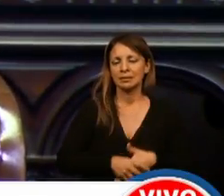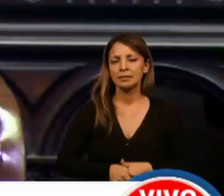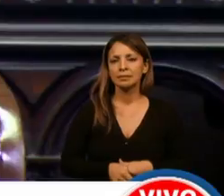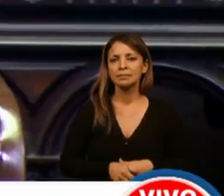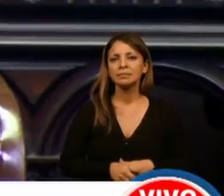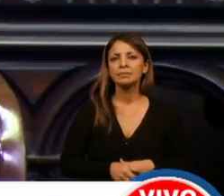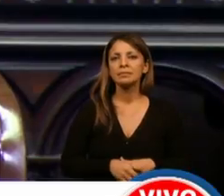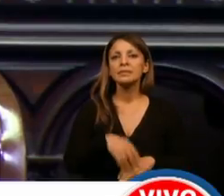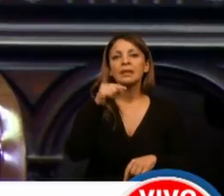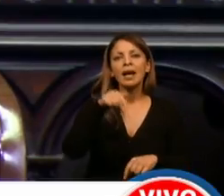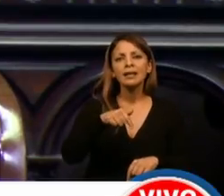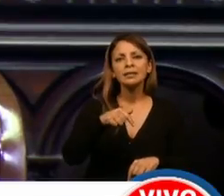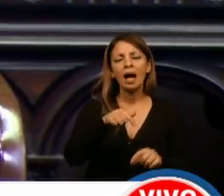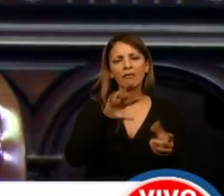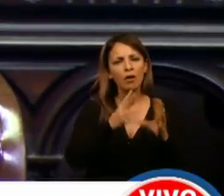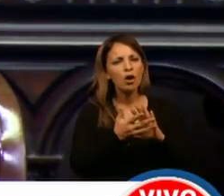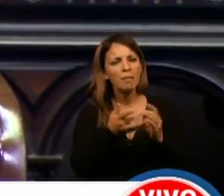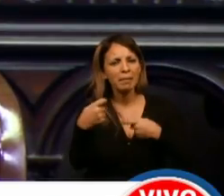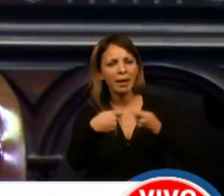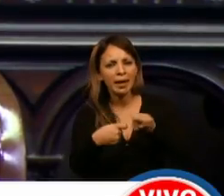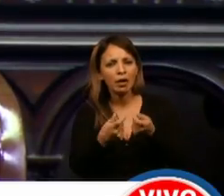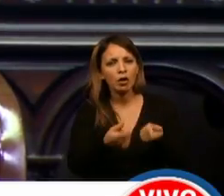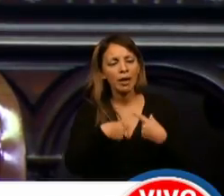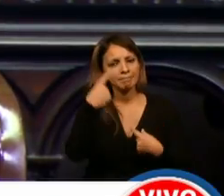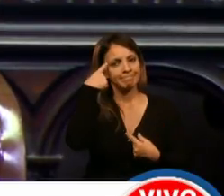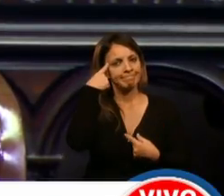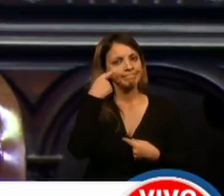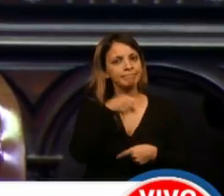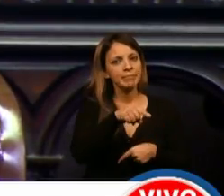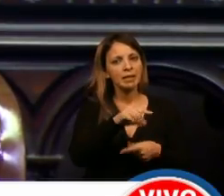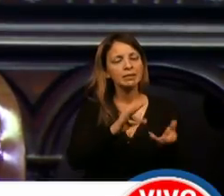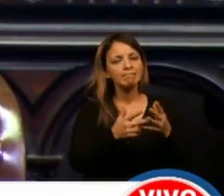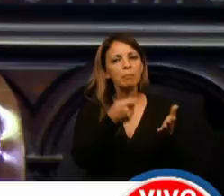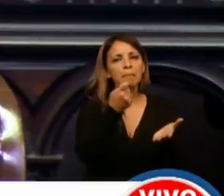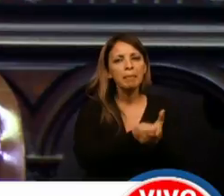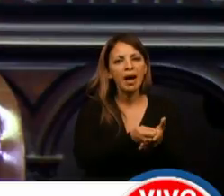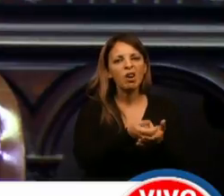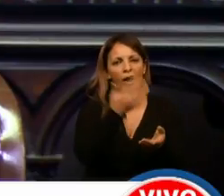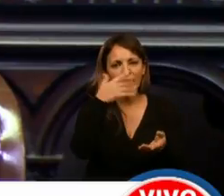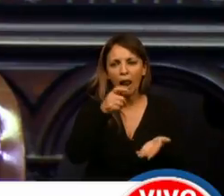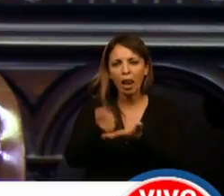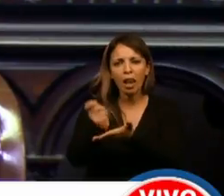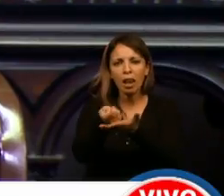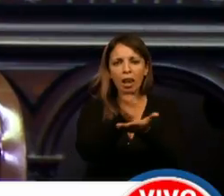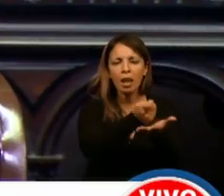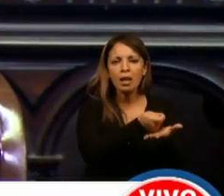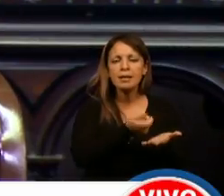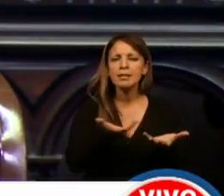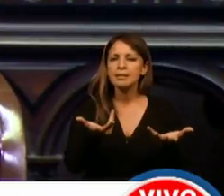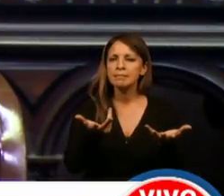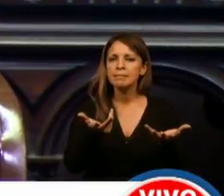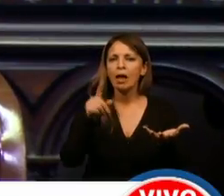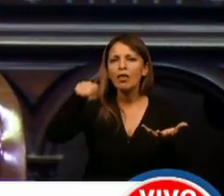esto nos lleva a pensar que definitivamente este fideicomiso va a terminar financiando una parte importante con